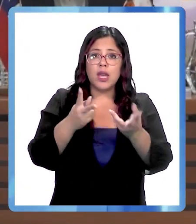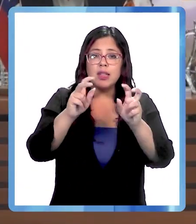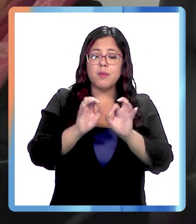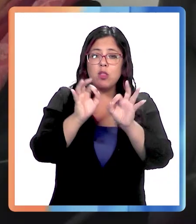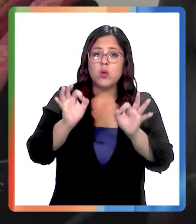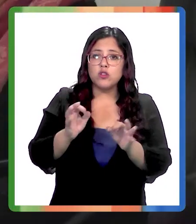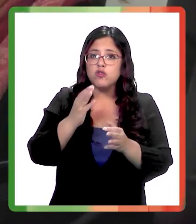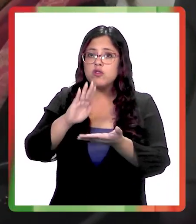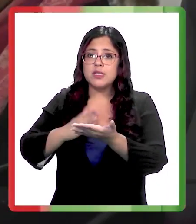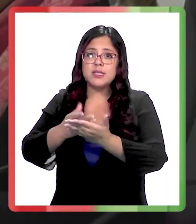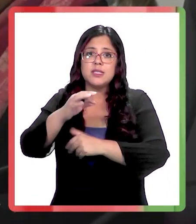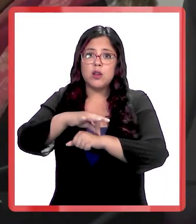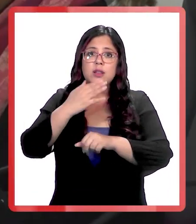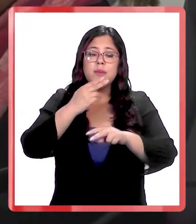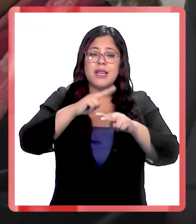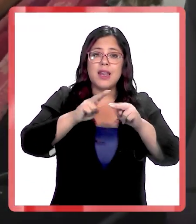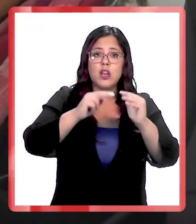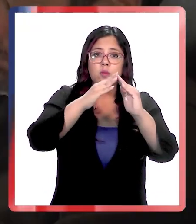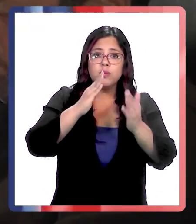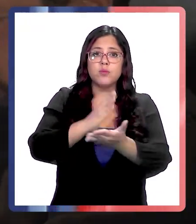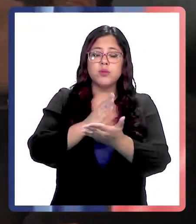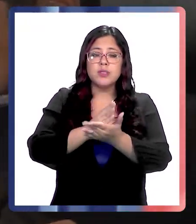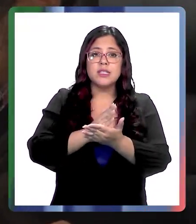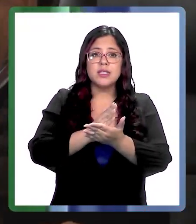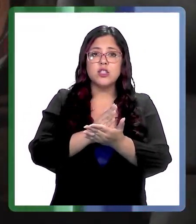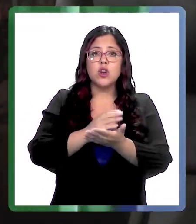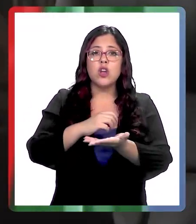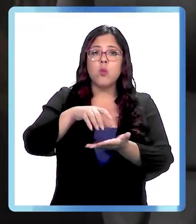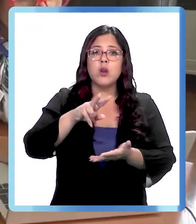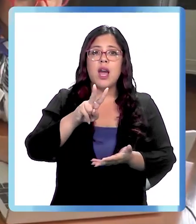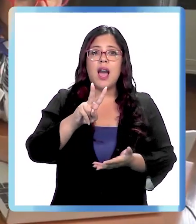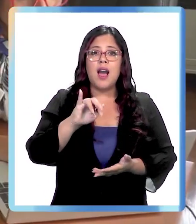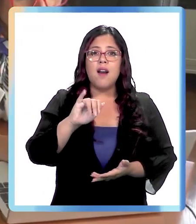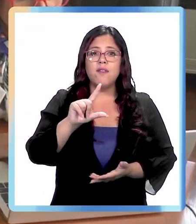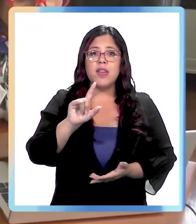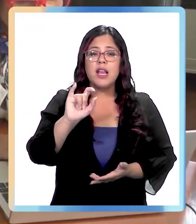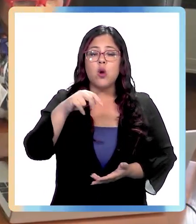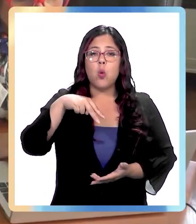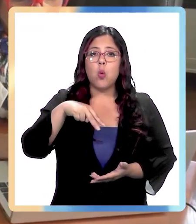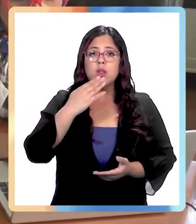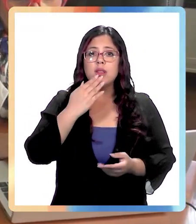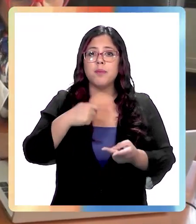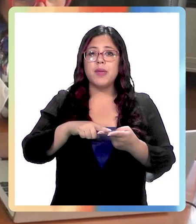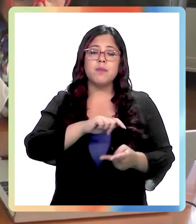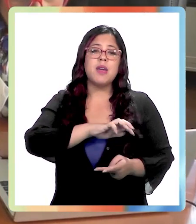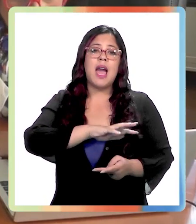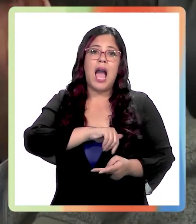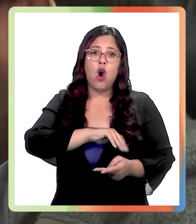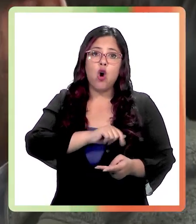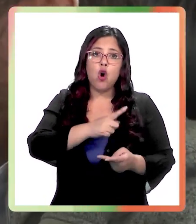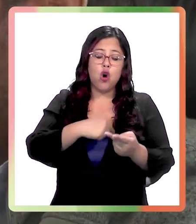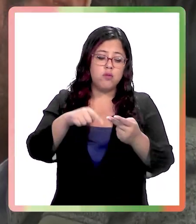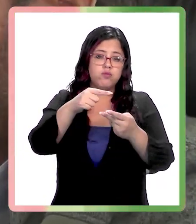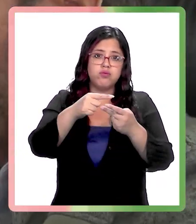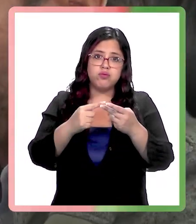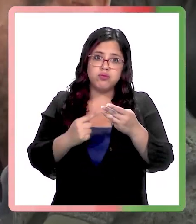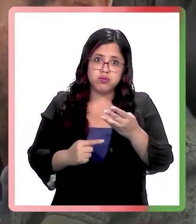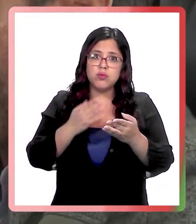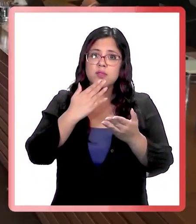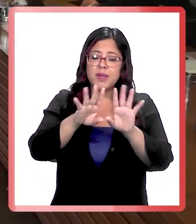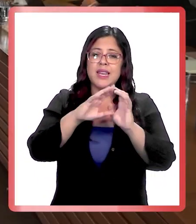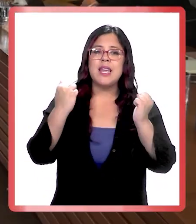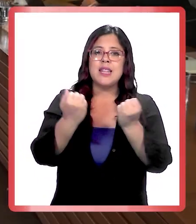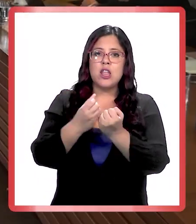la reposición de la Escuela Municipal Martín Alonqueo en Vilcún, estaciones de salud en Lonquimay y Angol, y la mejora de la infraestructura deportiva en el